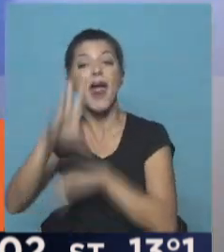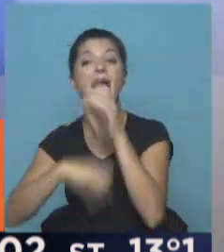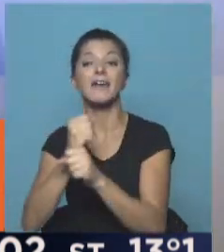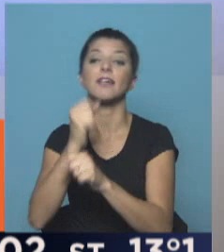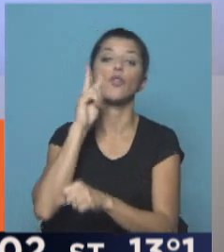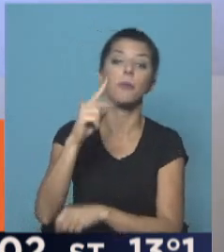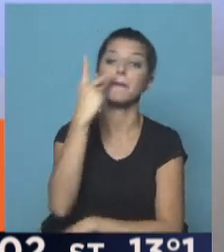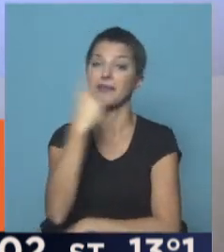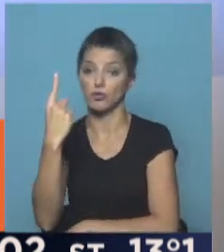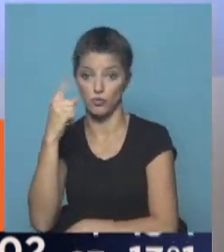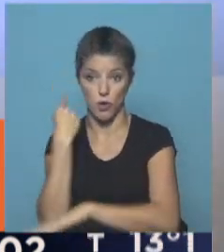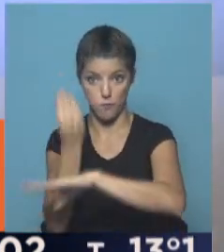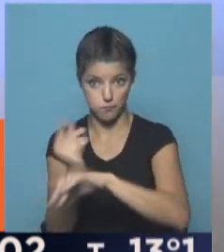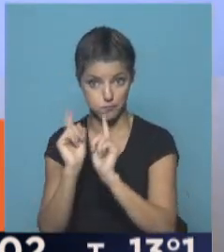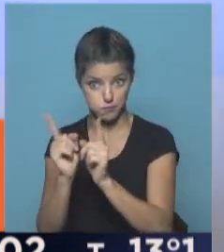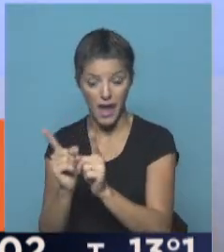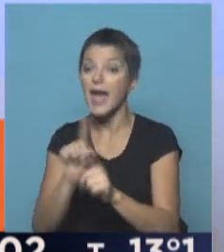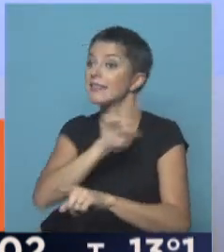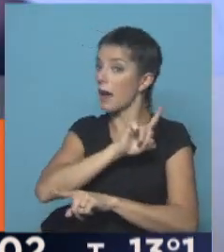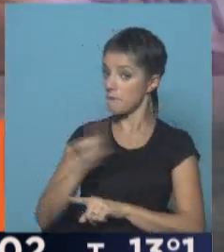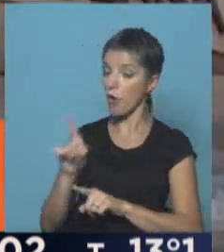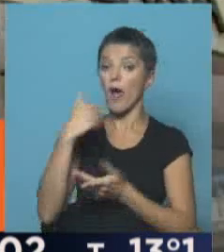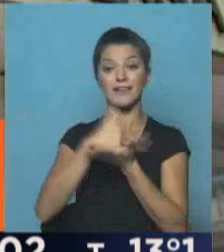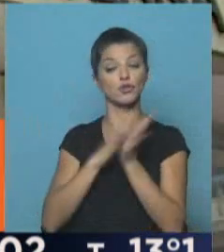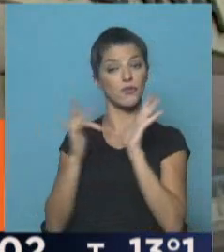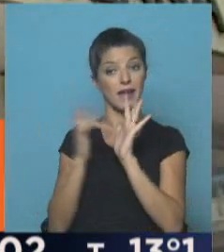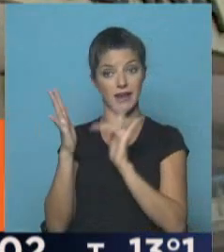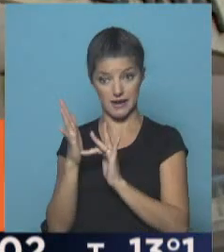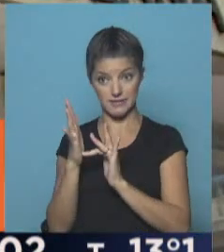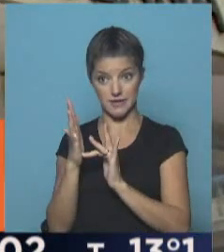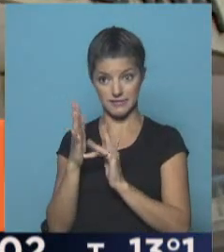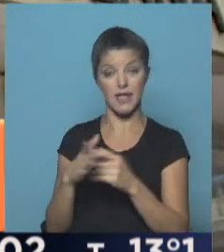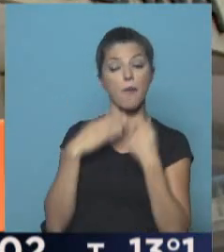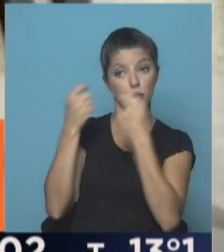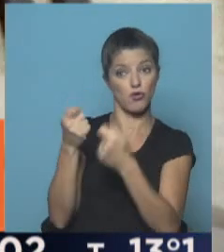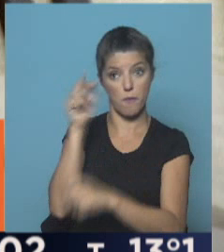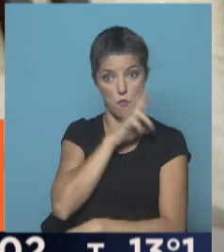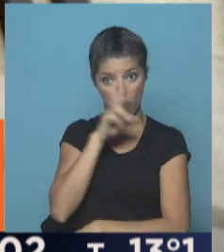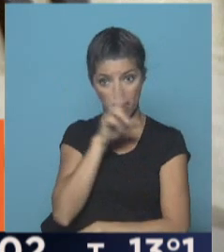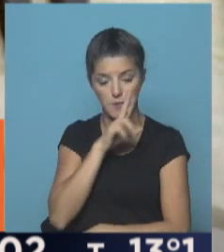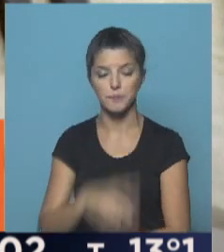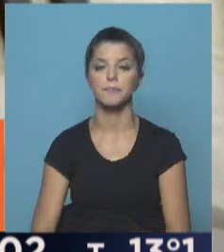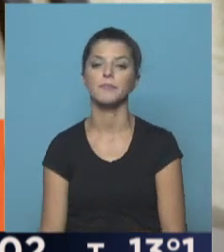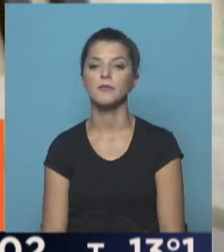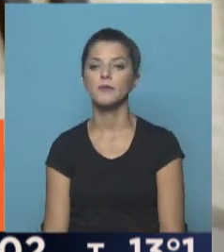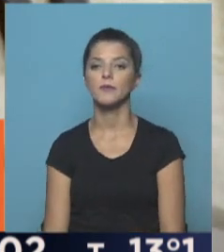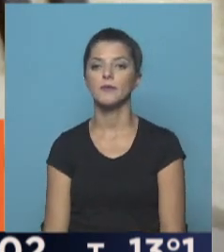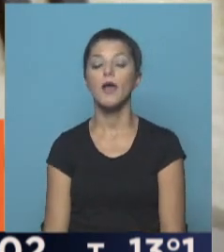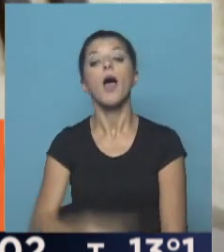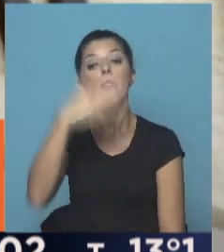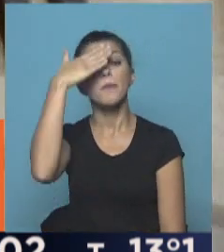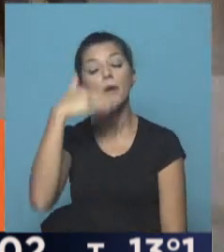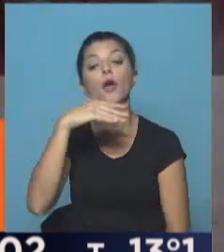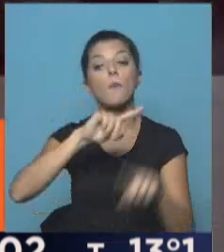2021. Tampoco la Iglesia se mostró partidaria de la constituyente. Luego de un encuentro con funcionarios del